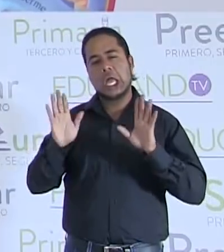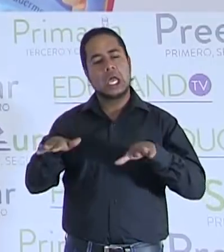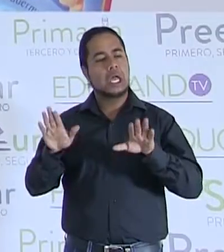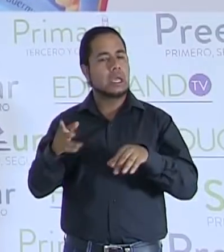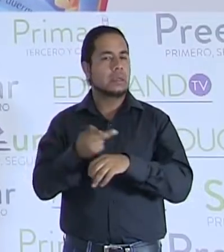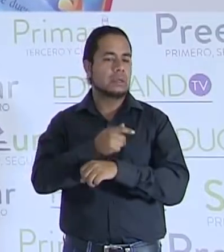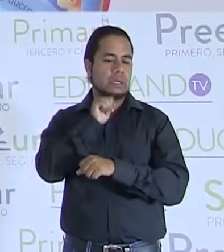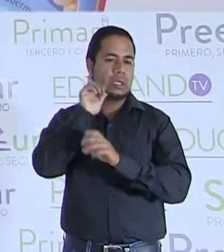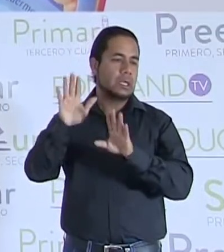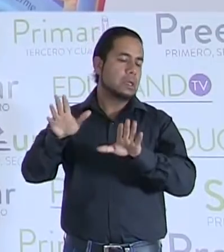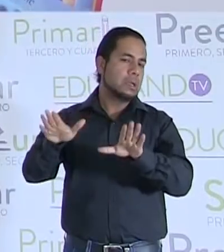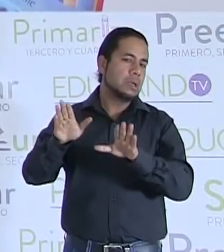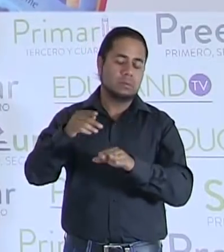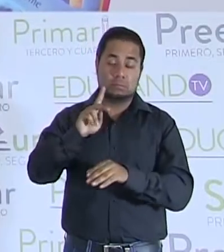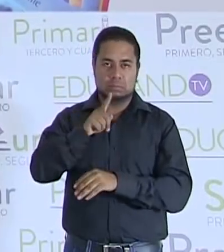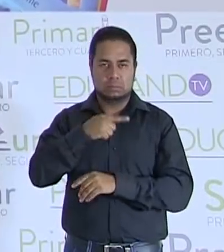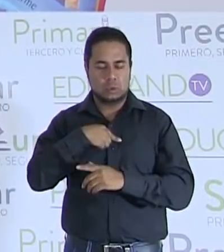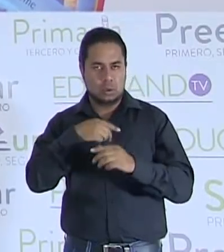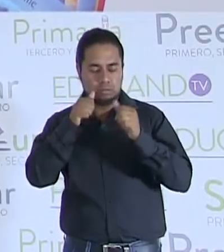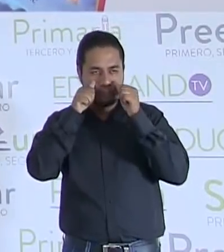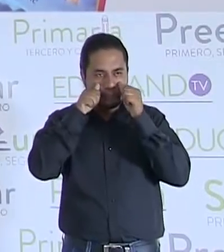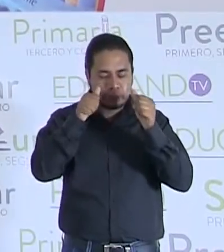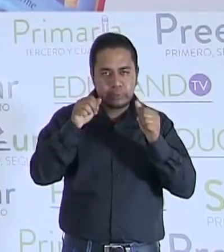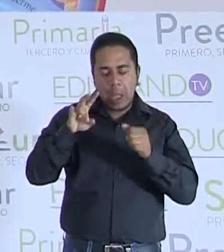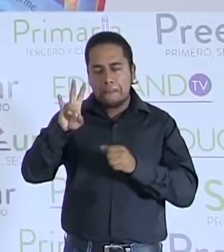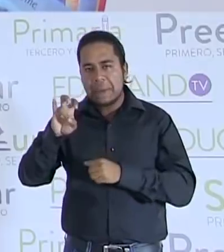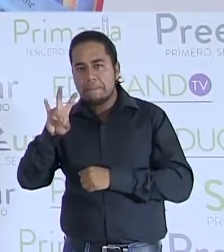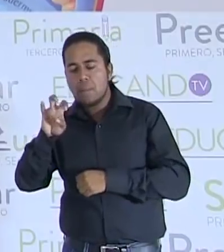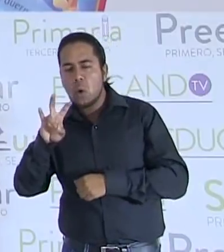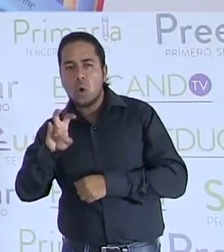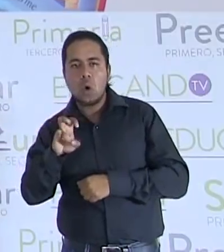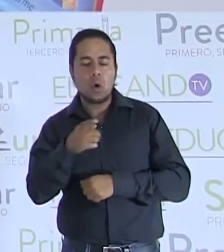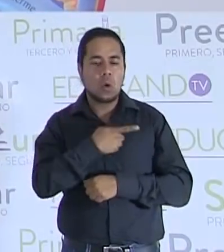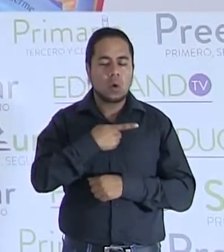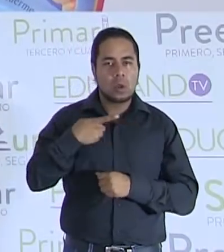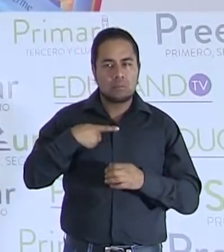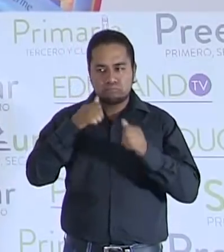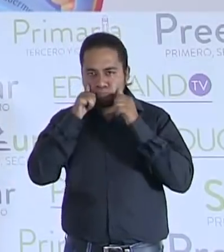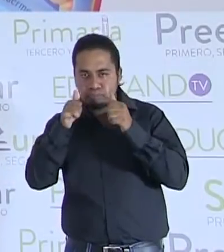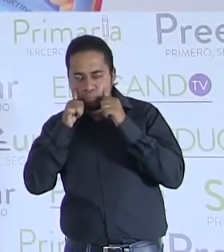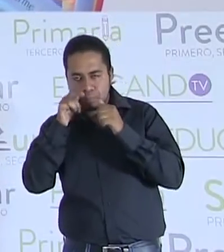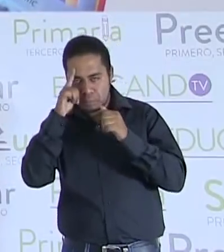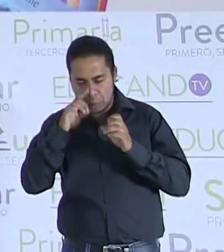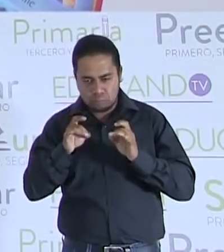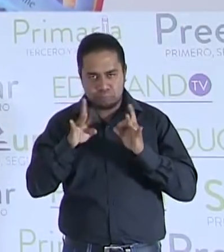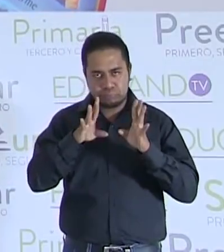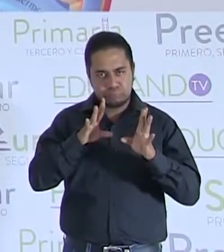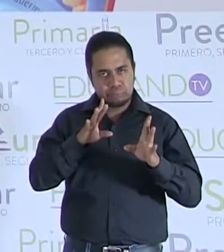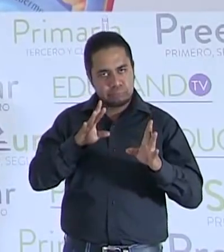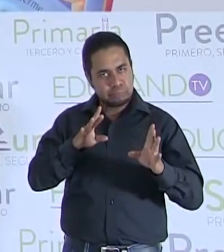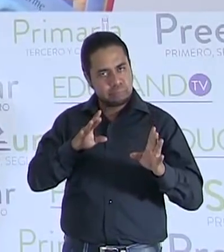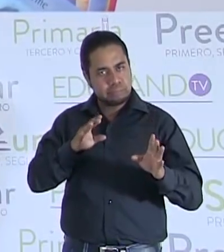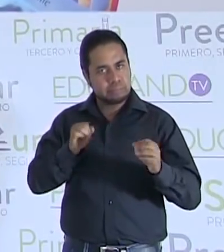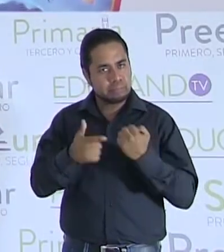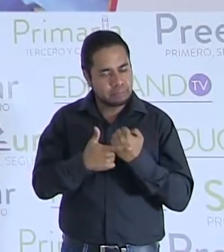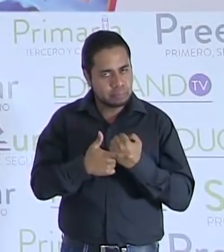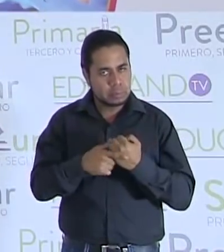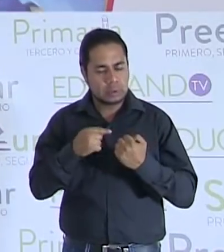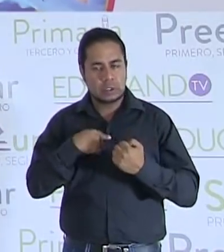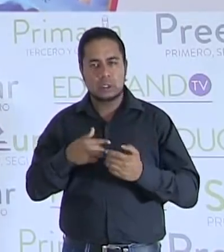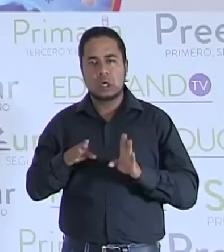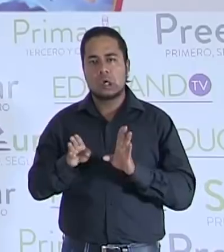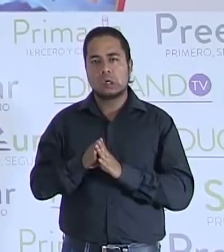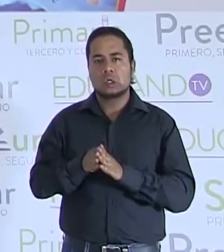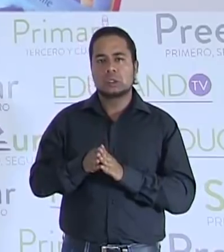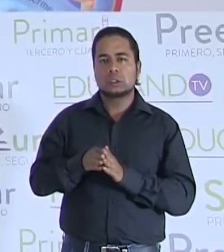Tenemos que estar muy listos para poder actuar en los momentos que tenemos que actuar. Y no permitir, o sea, no confiarnos y que